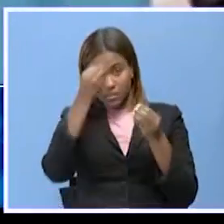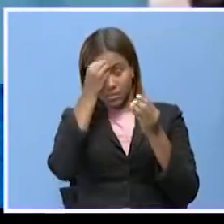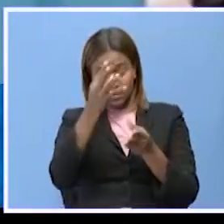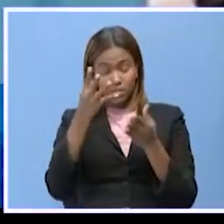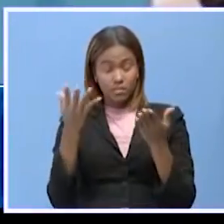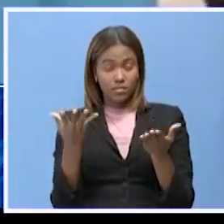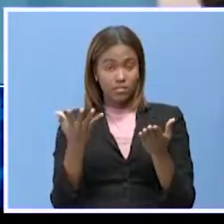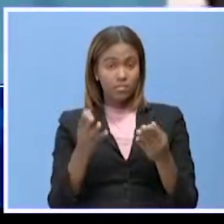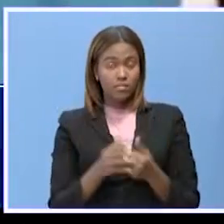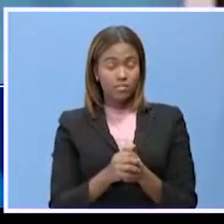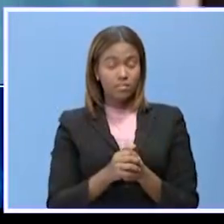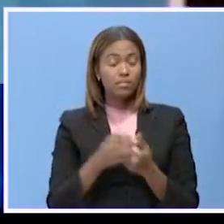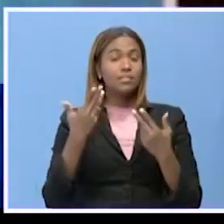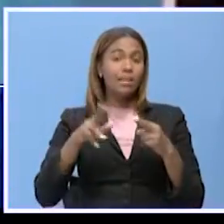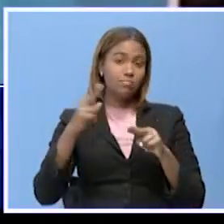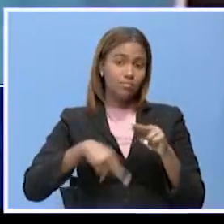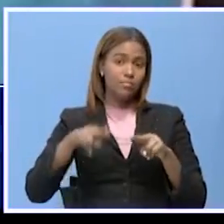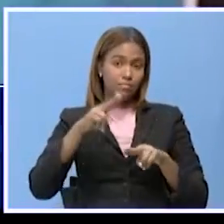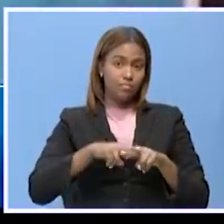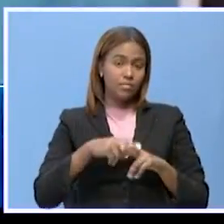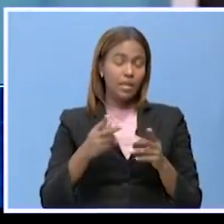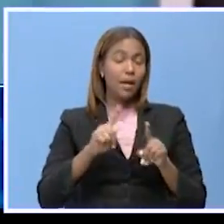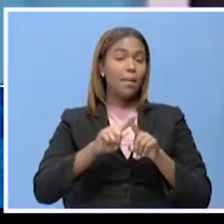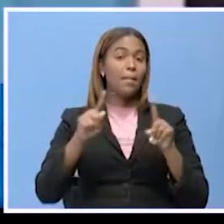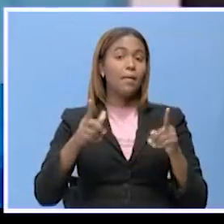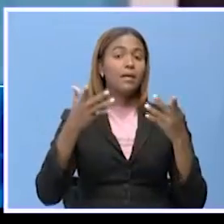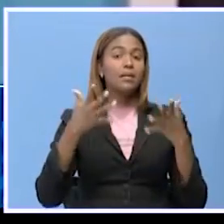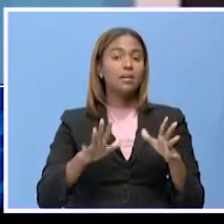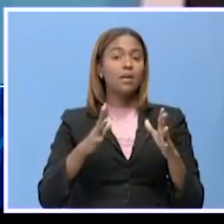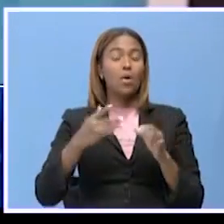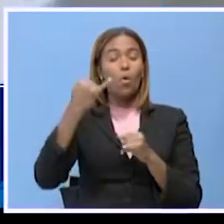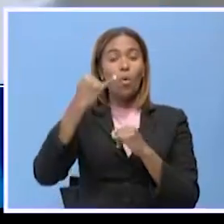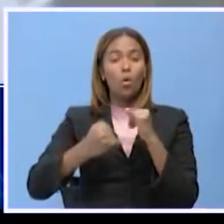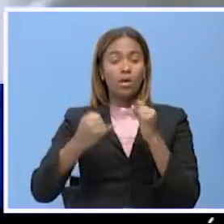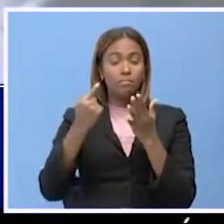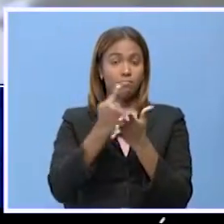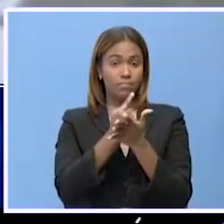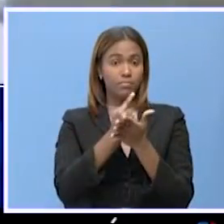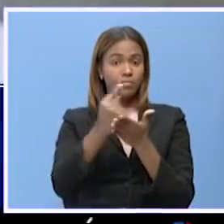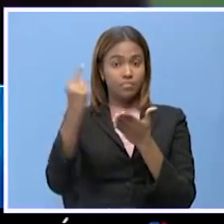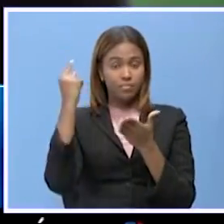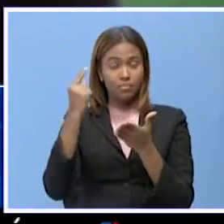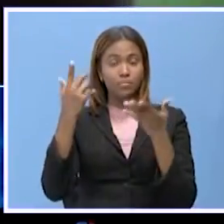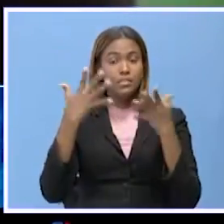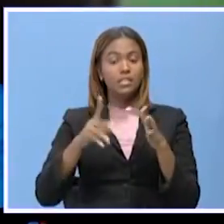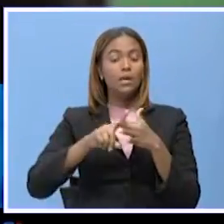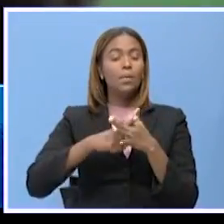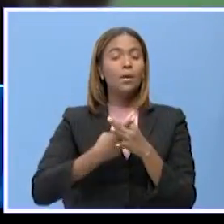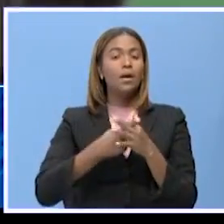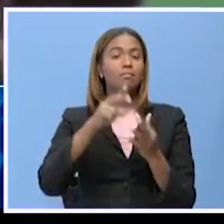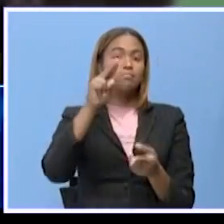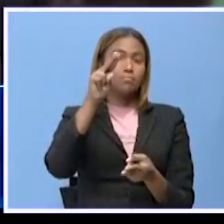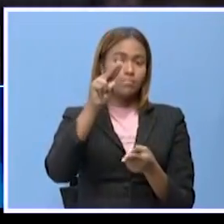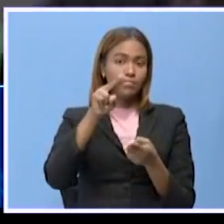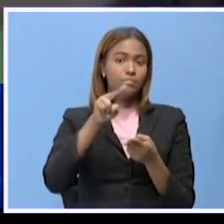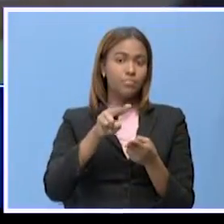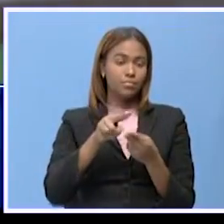que aumentaron, pero ya en la última semana han comenzado a disminuir.